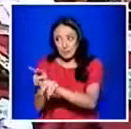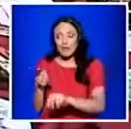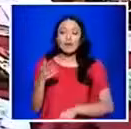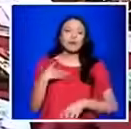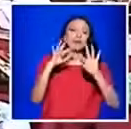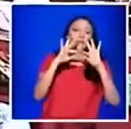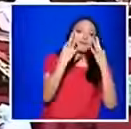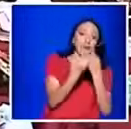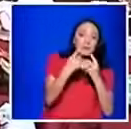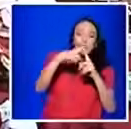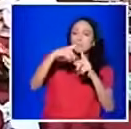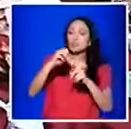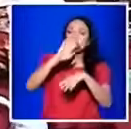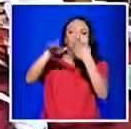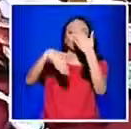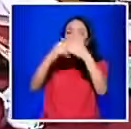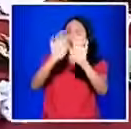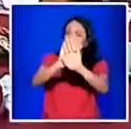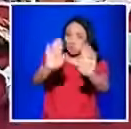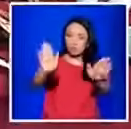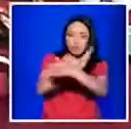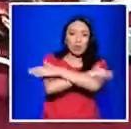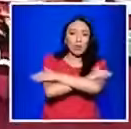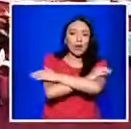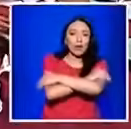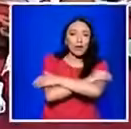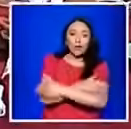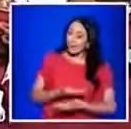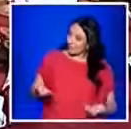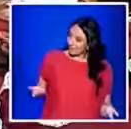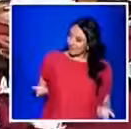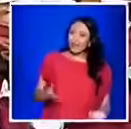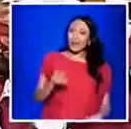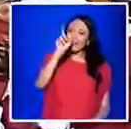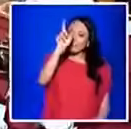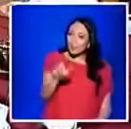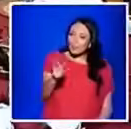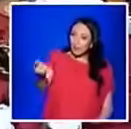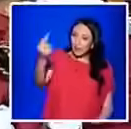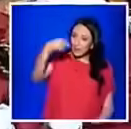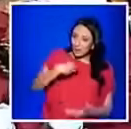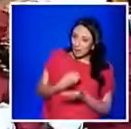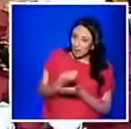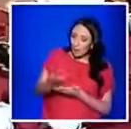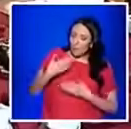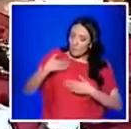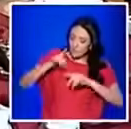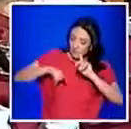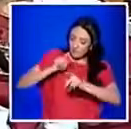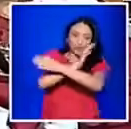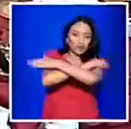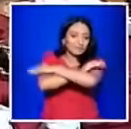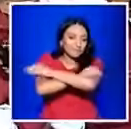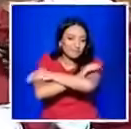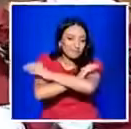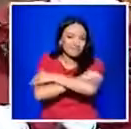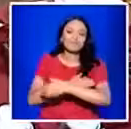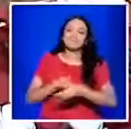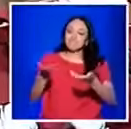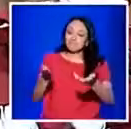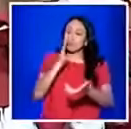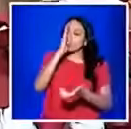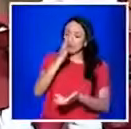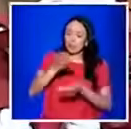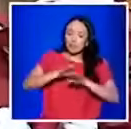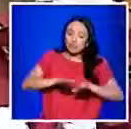familia, mis tíos, a todos ellos de todo corazón. Y a mis clientes, a mis papacitos, que son mis clientes, a mis amigos, que siempre nos damos el abrazo por permitirnos estar en su